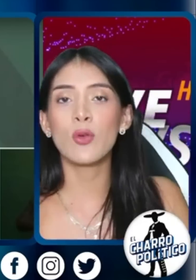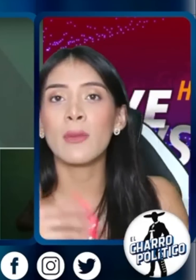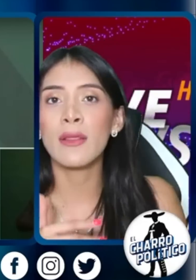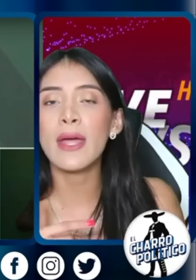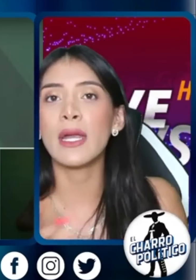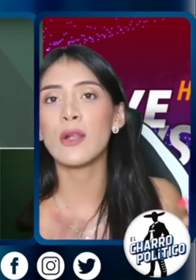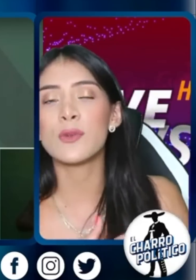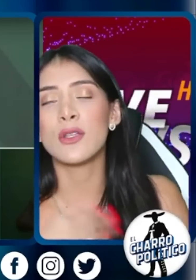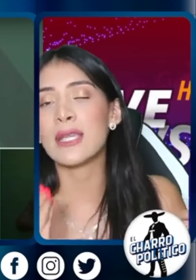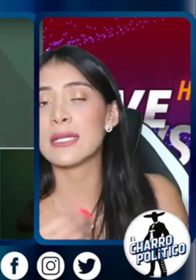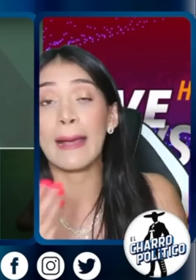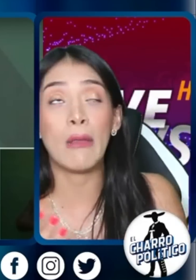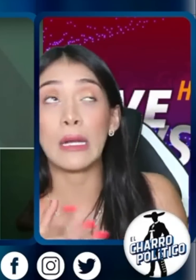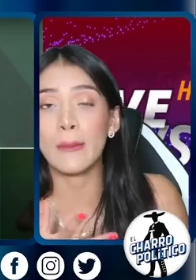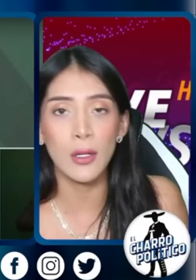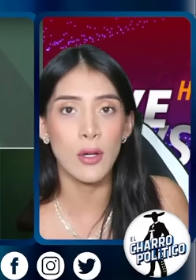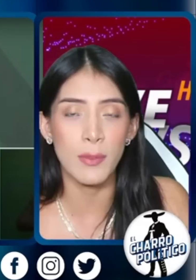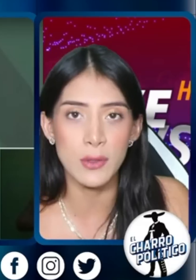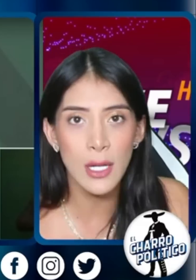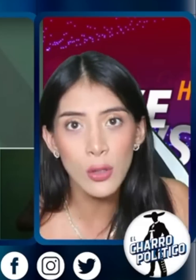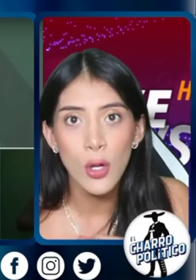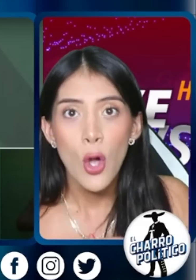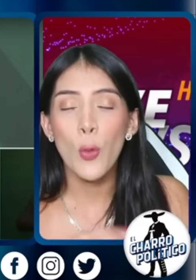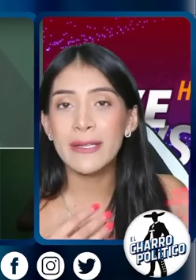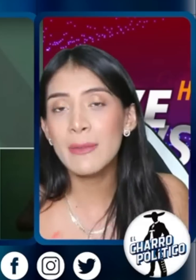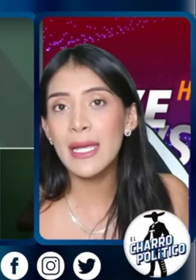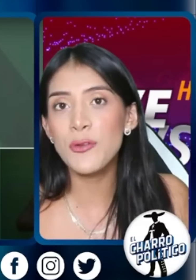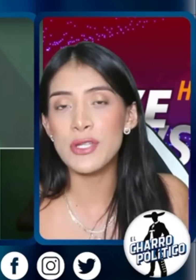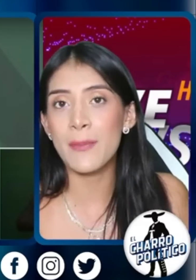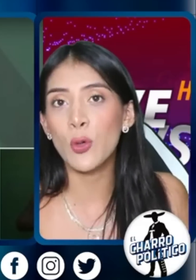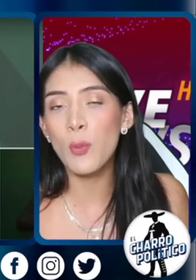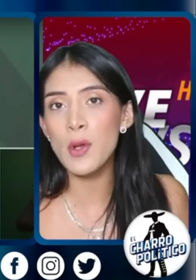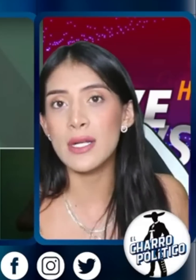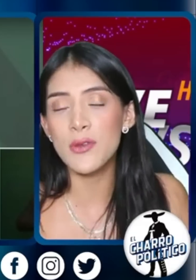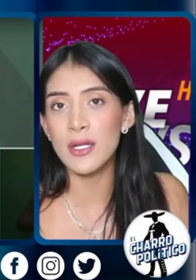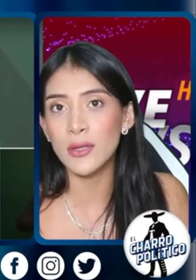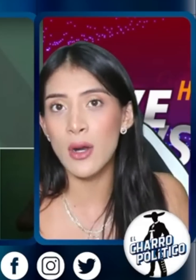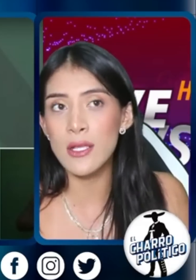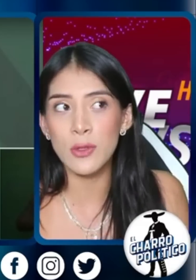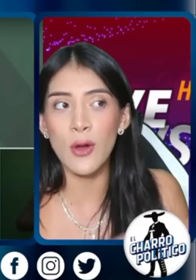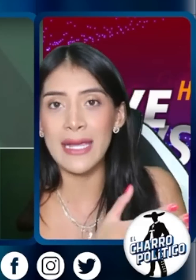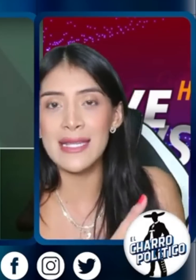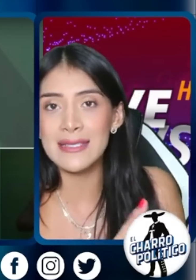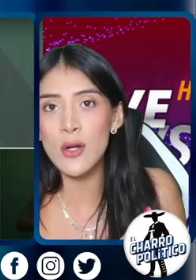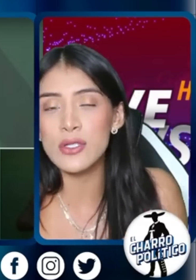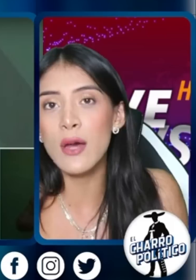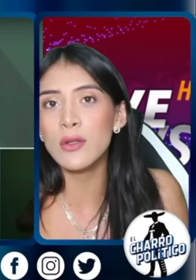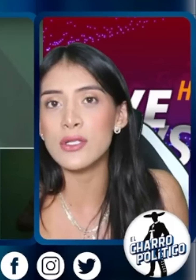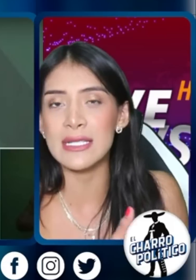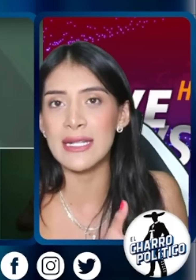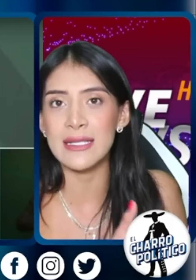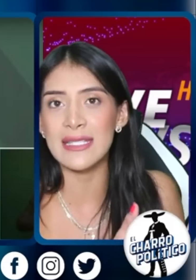quiere argumentar en los vídeos que ha sacado del hermano de lópez obrador o el tema delito si le preocupan los delitos electorales bueno ahí están los